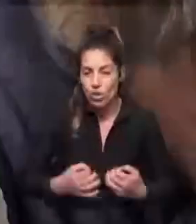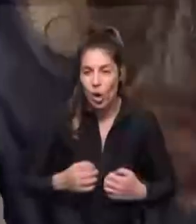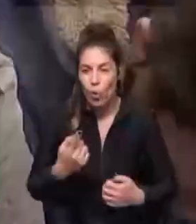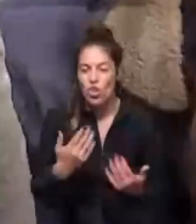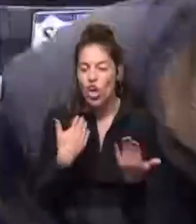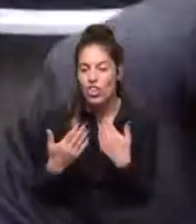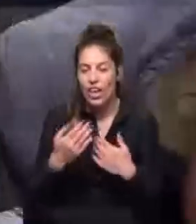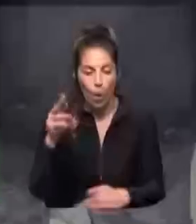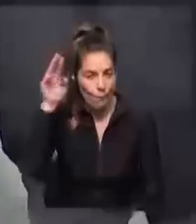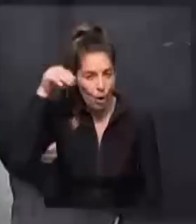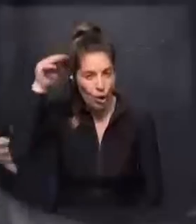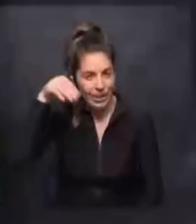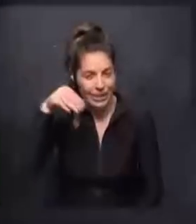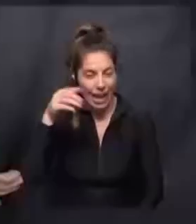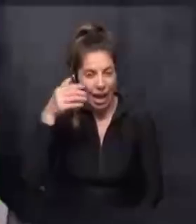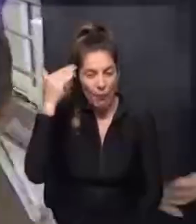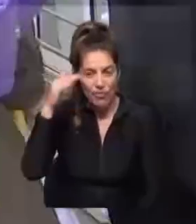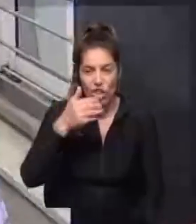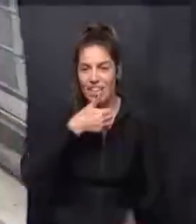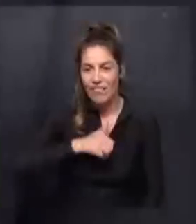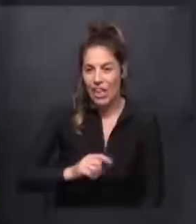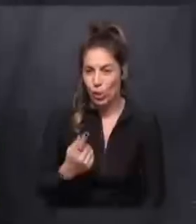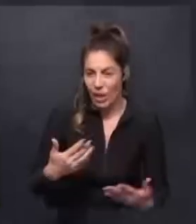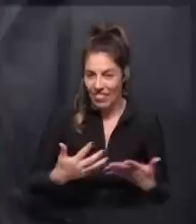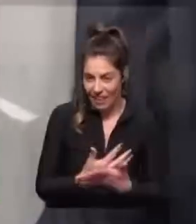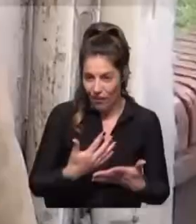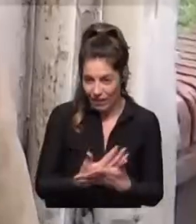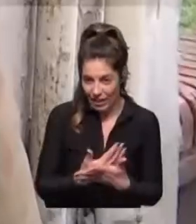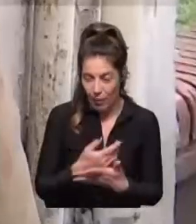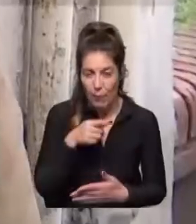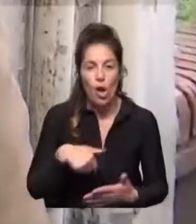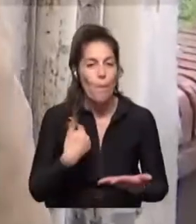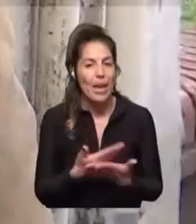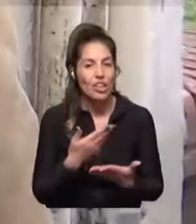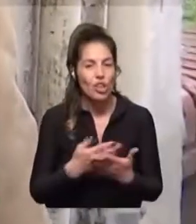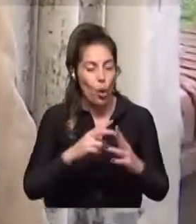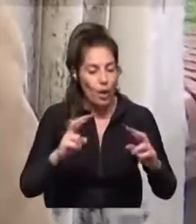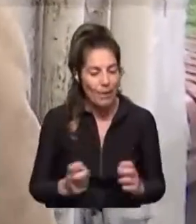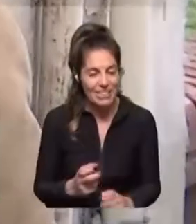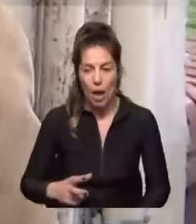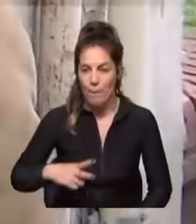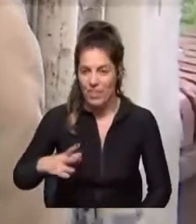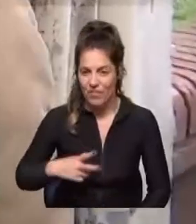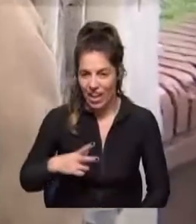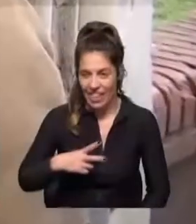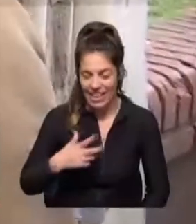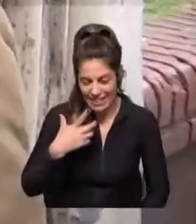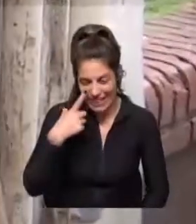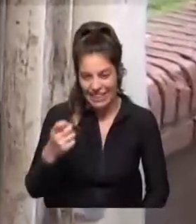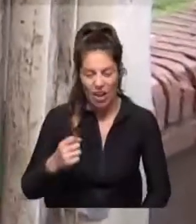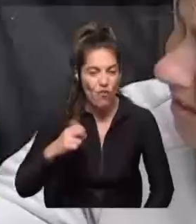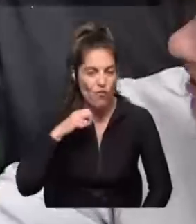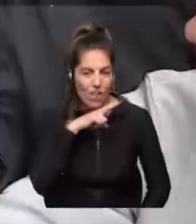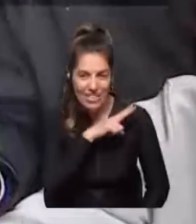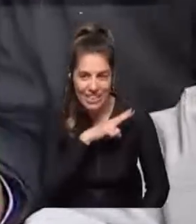uno de los diálogos por Instagram entre una de las víctimas para esto Fernández lechini planteó que tiene una pericia privada en la que se detectaron indicios de